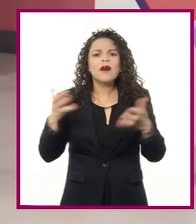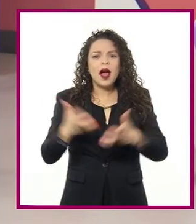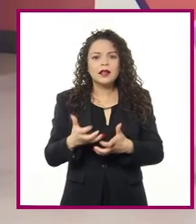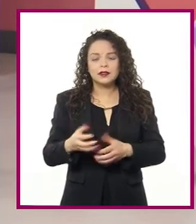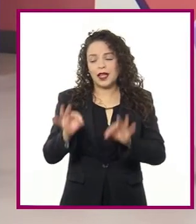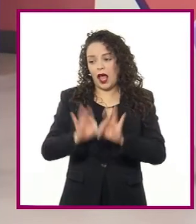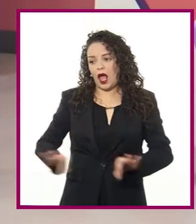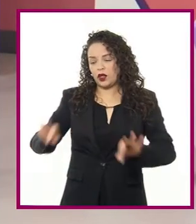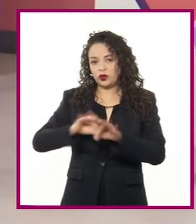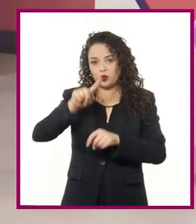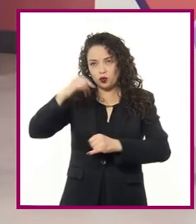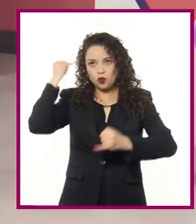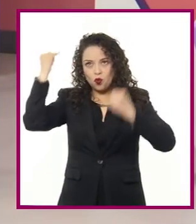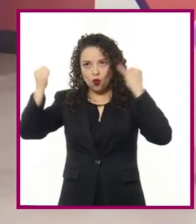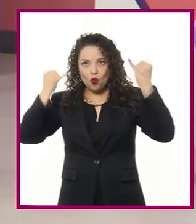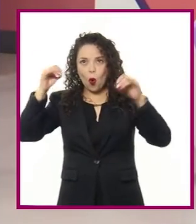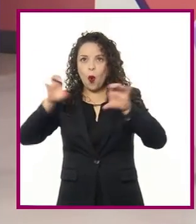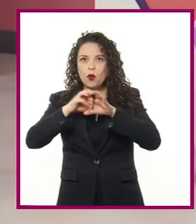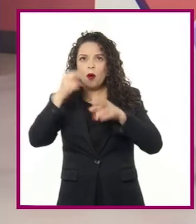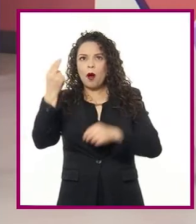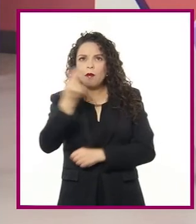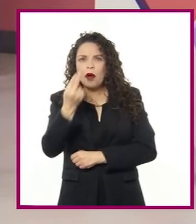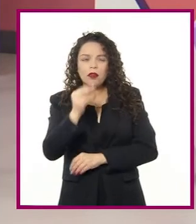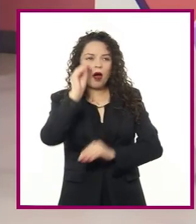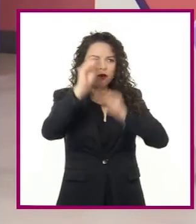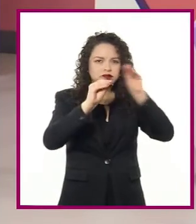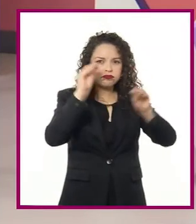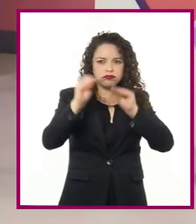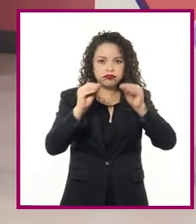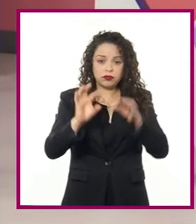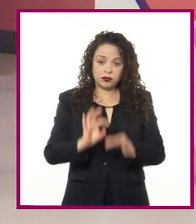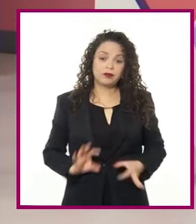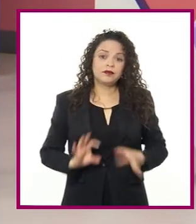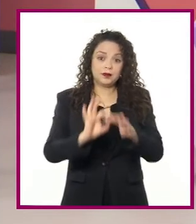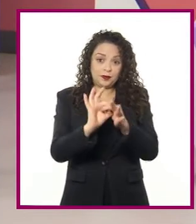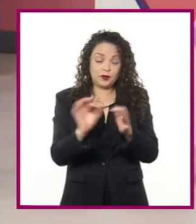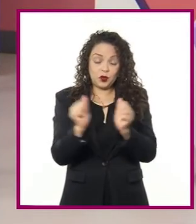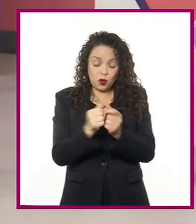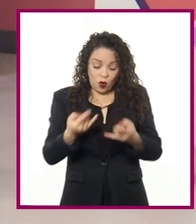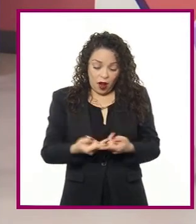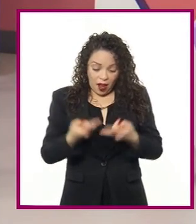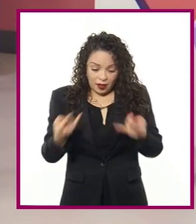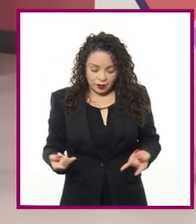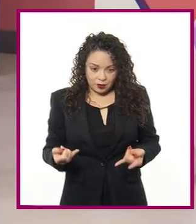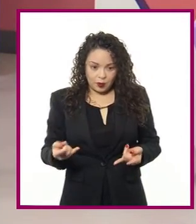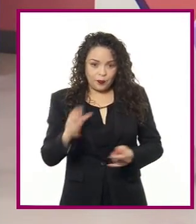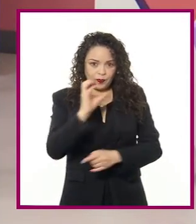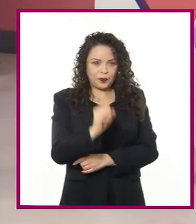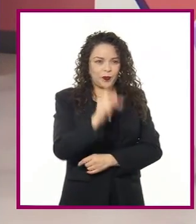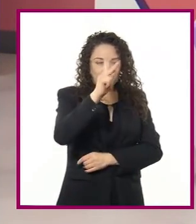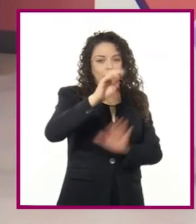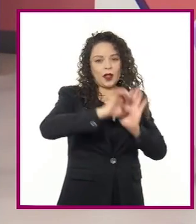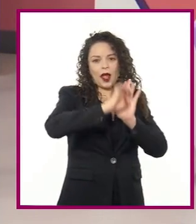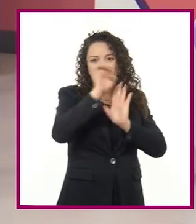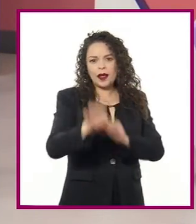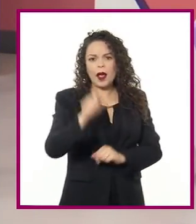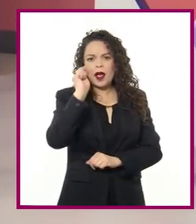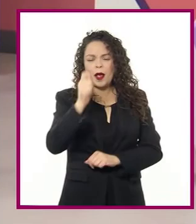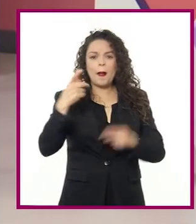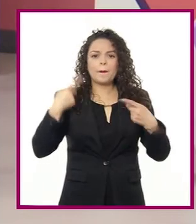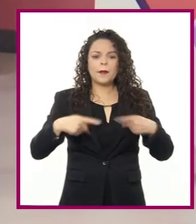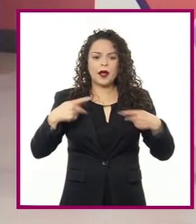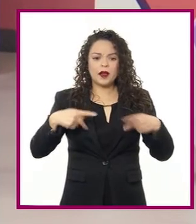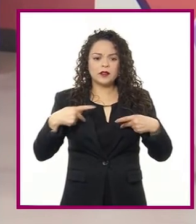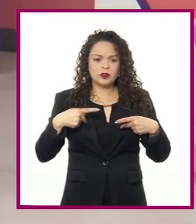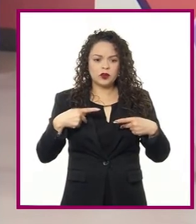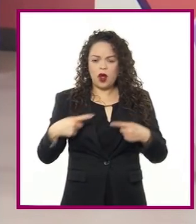las ilustraciones adecuadas para nuestra historieta. De acuerdo. Retomemos nuestro ejemplo sobre las personas que dejan su basura